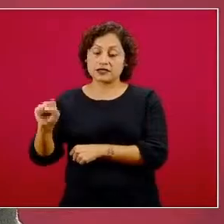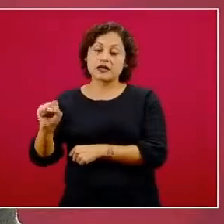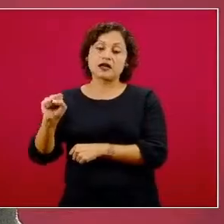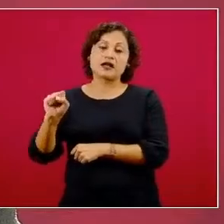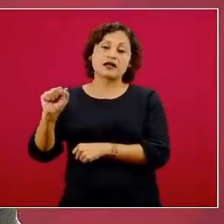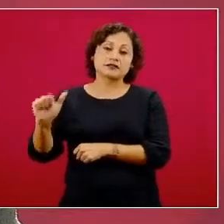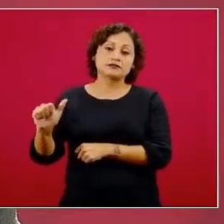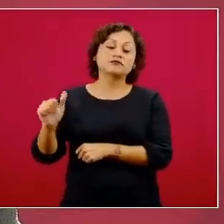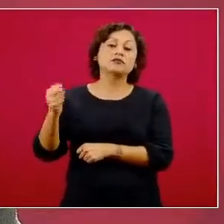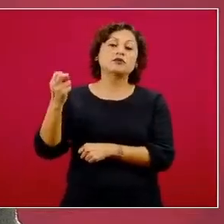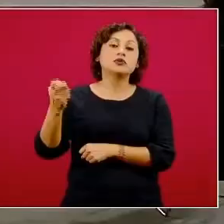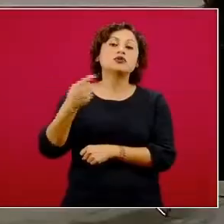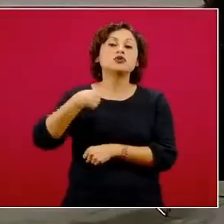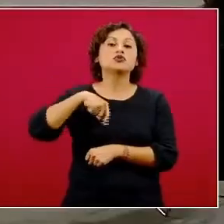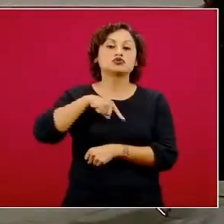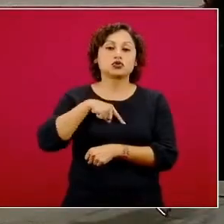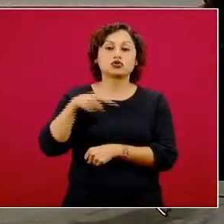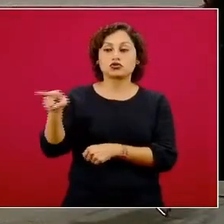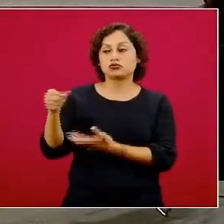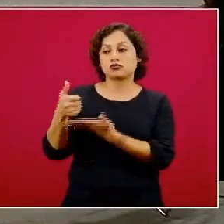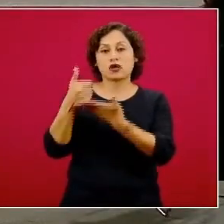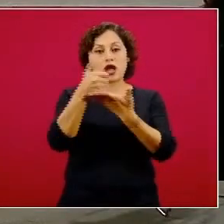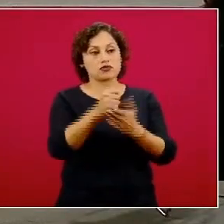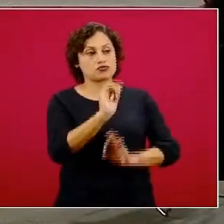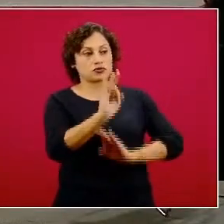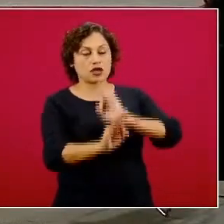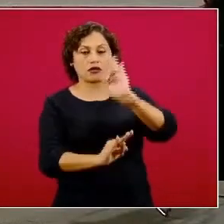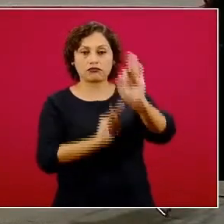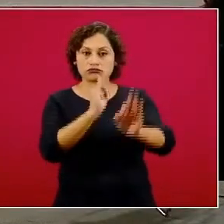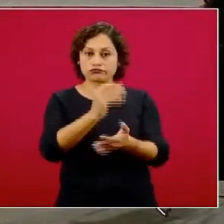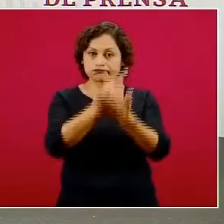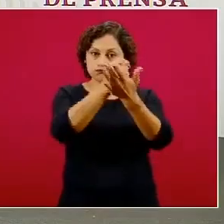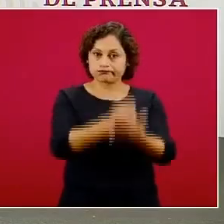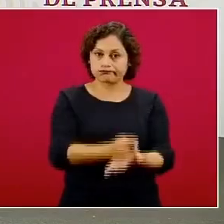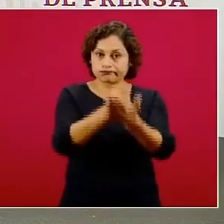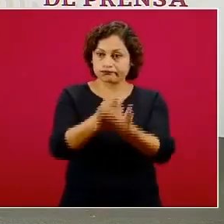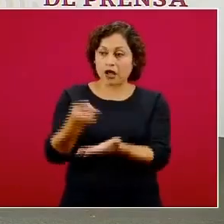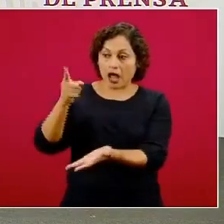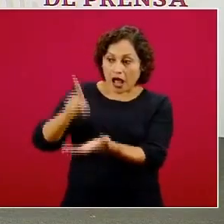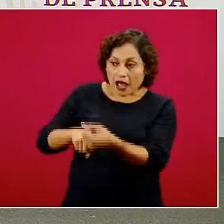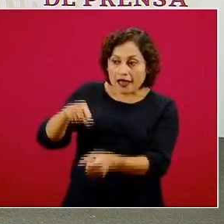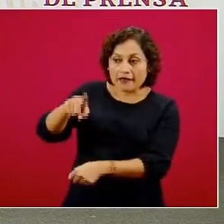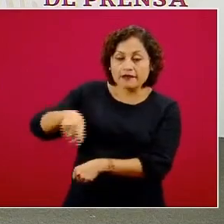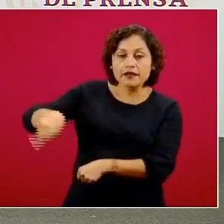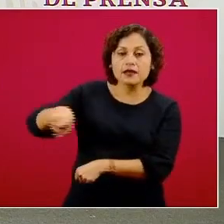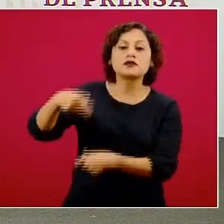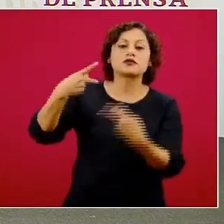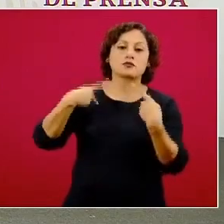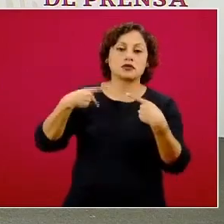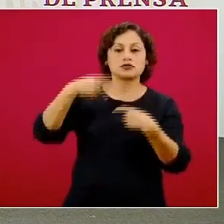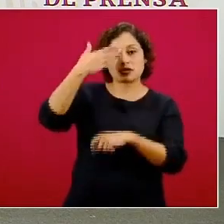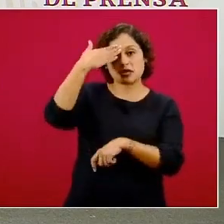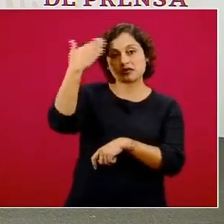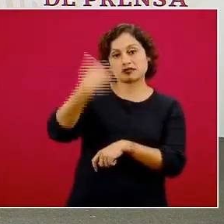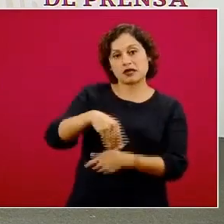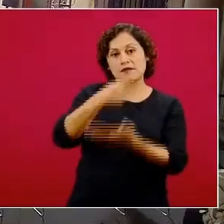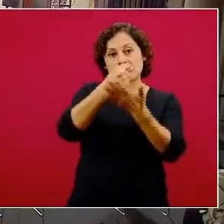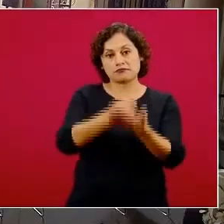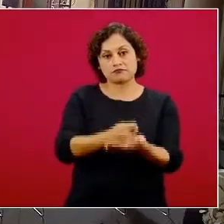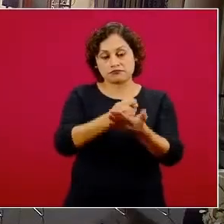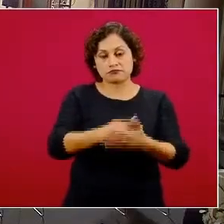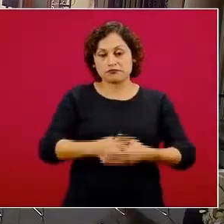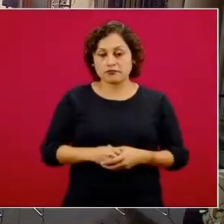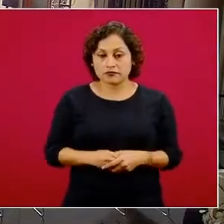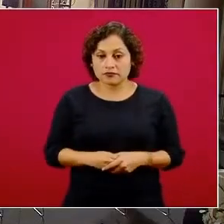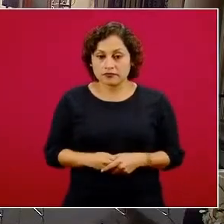la mejor rehabilitación con especialistas que trabajan en este Sistema Nacional. ¿Quién no